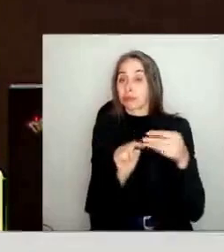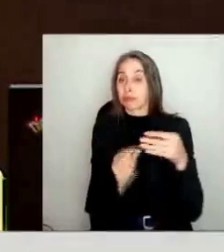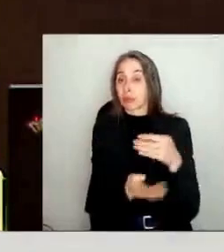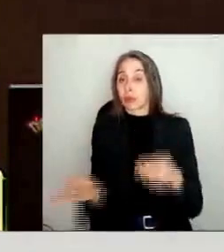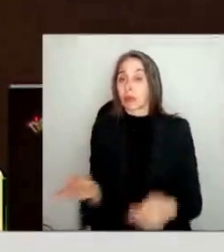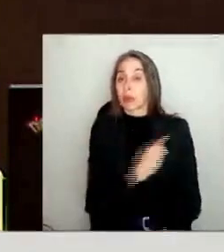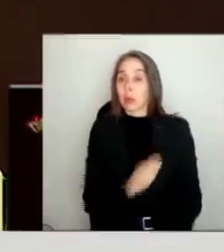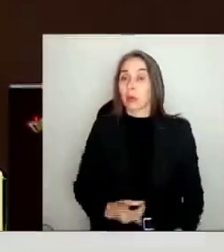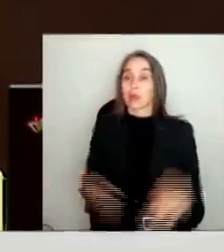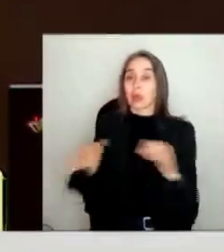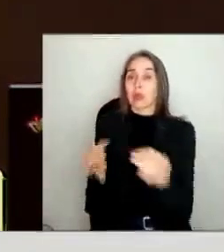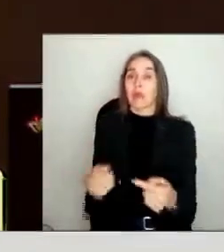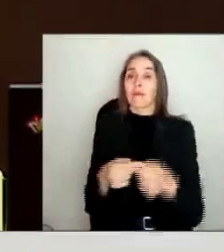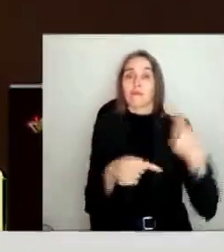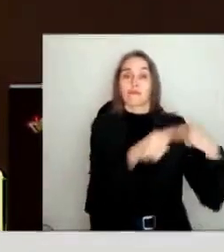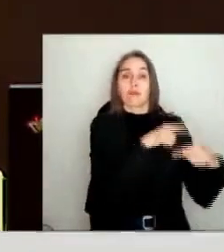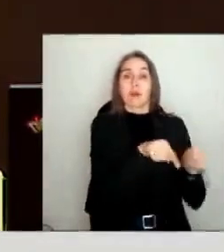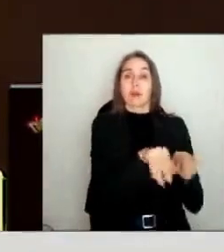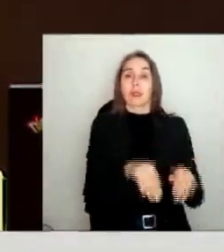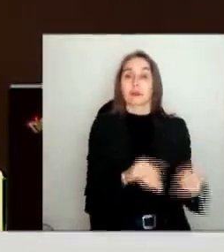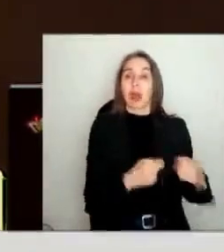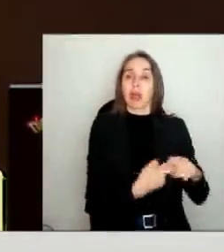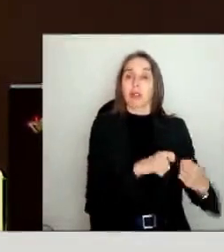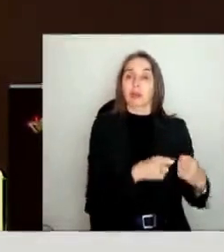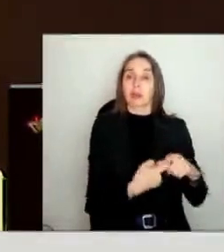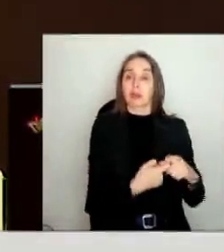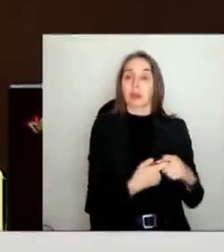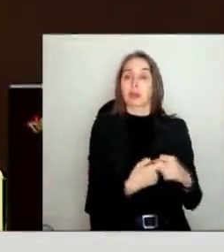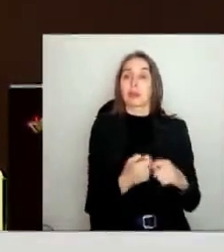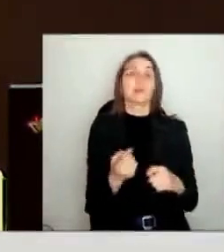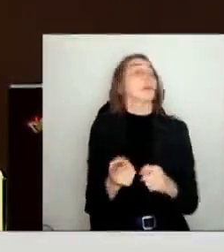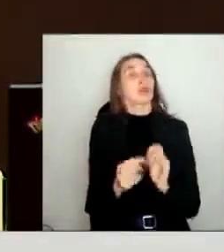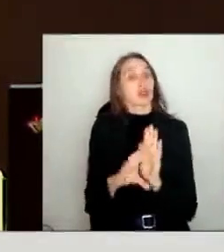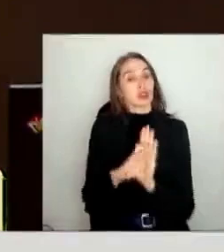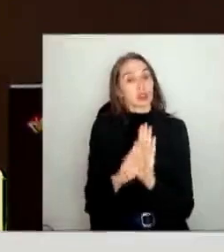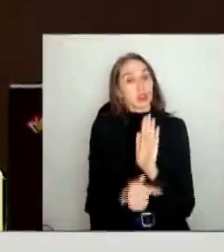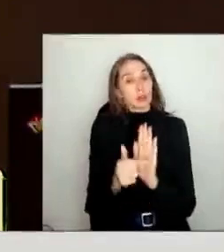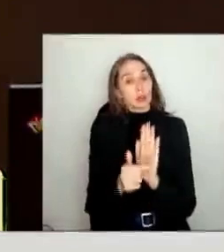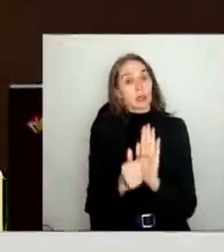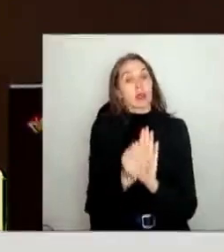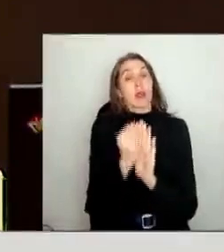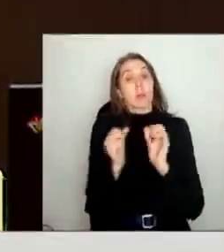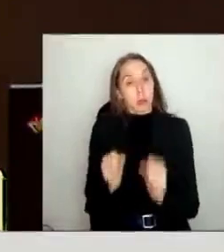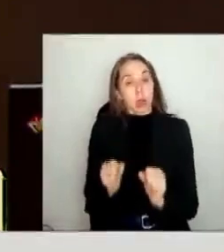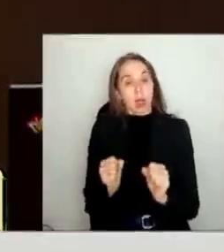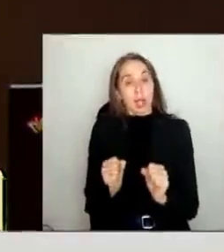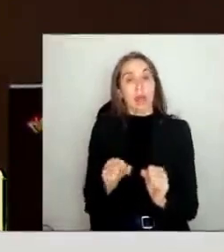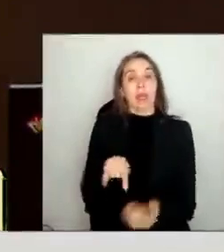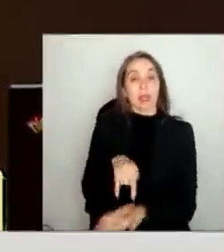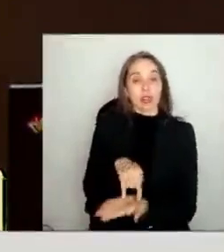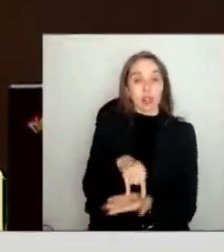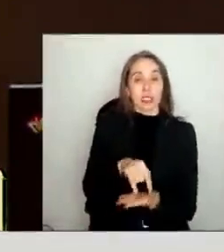misma discusión anterior no que tiene que ver con que la Constitución puede ser reformada por este Congreso Nacional con